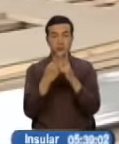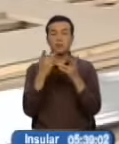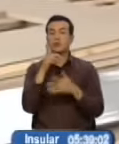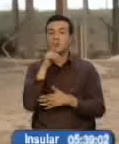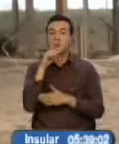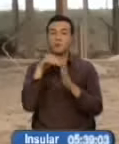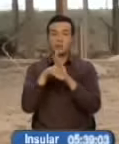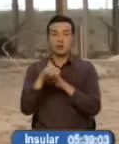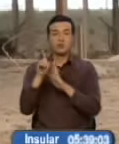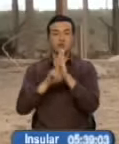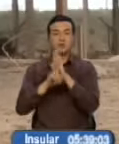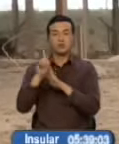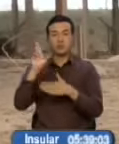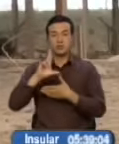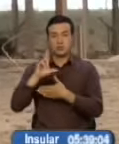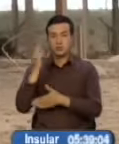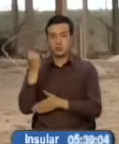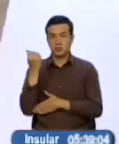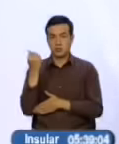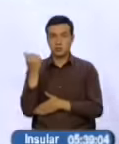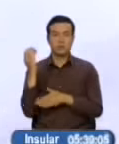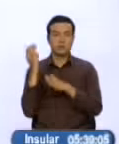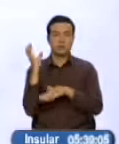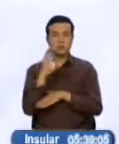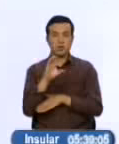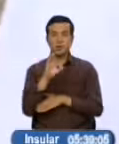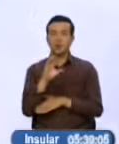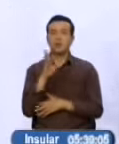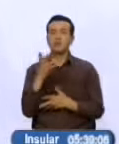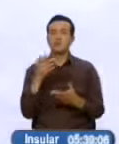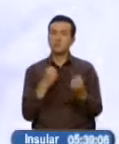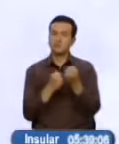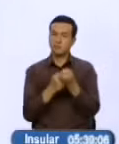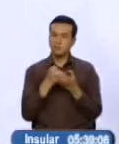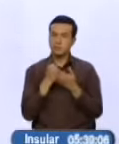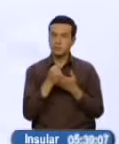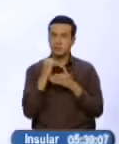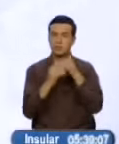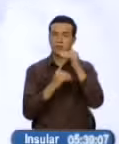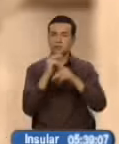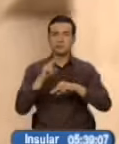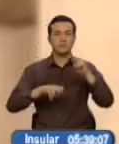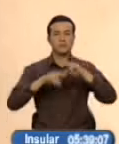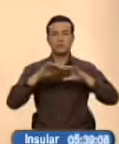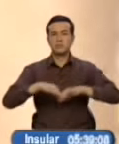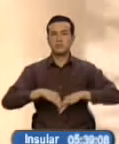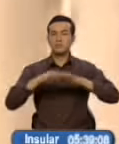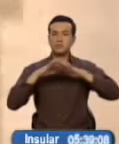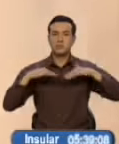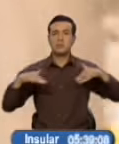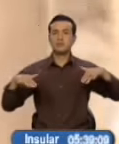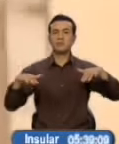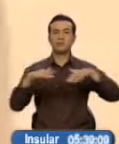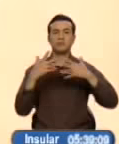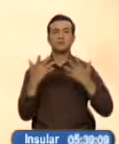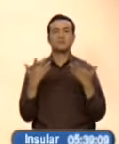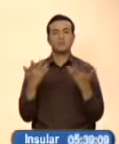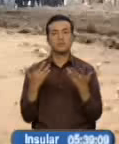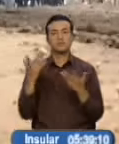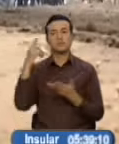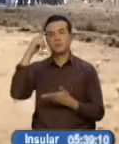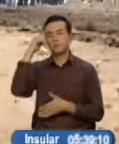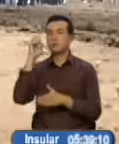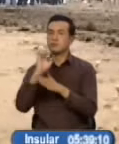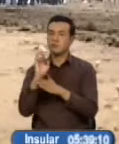por el Banco de Desarrollo de América Latina. El desembolso pretende contribuir con los procesos de reasentamiento y reconstrucción que impulsa el